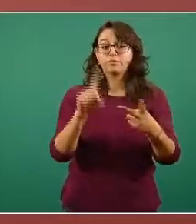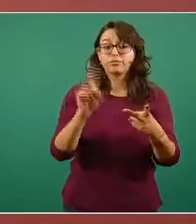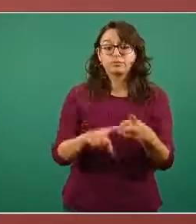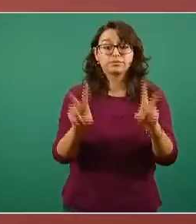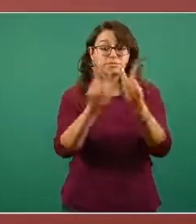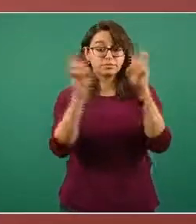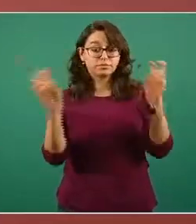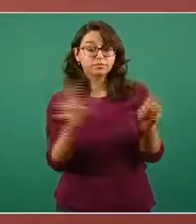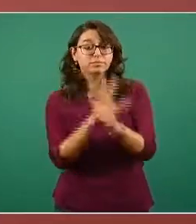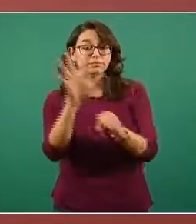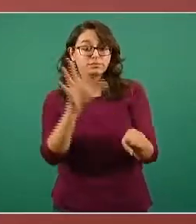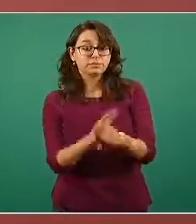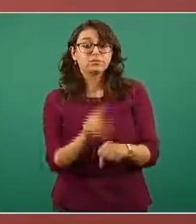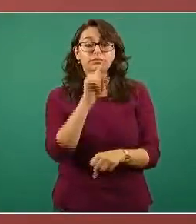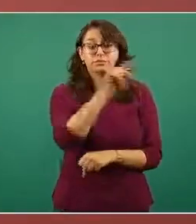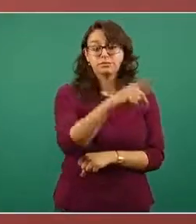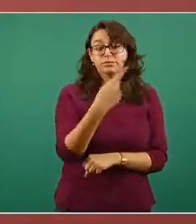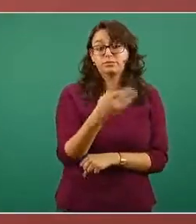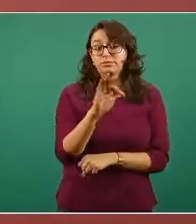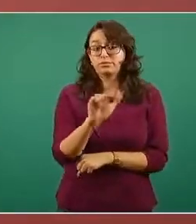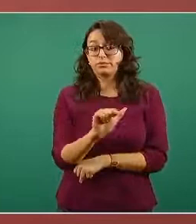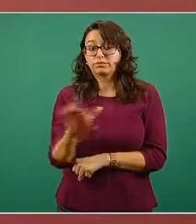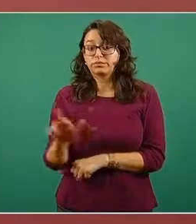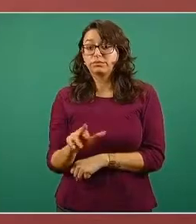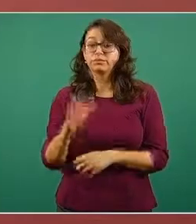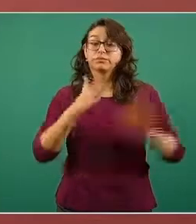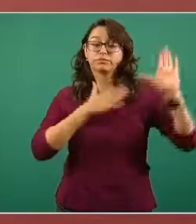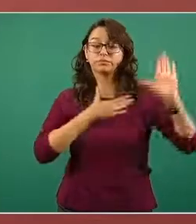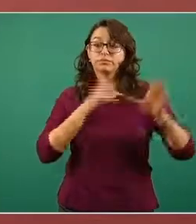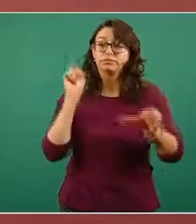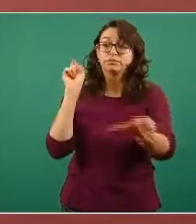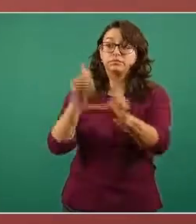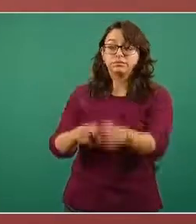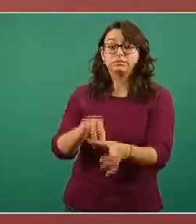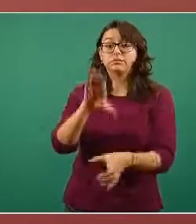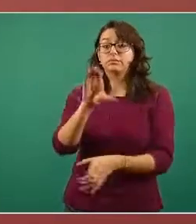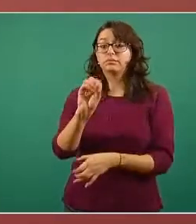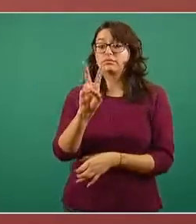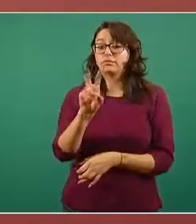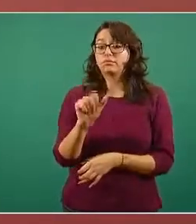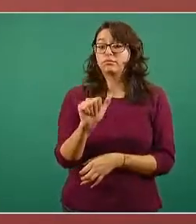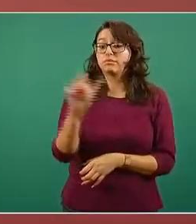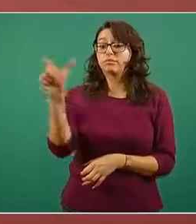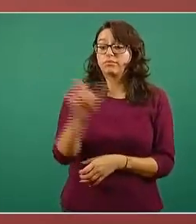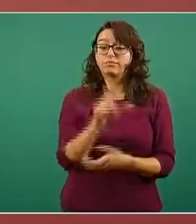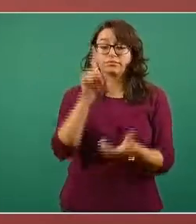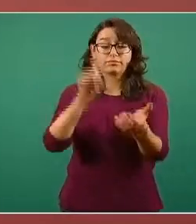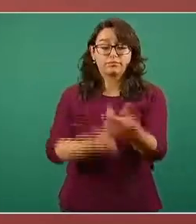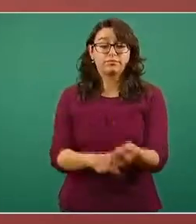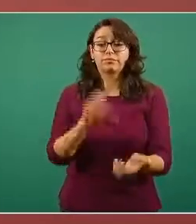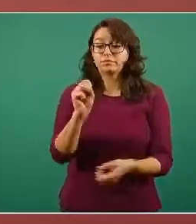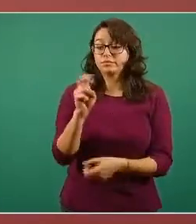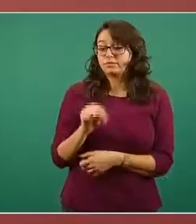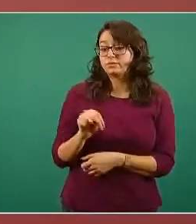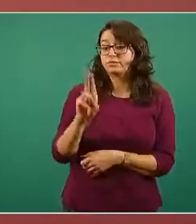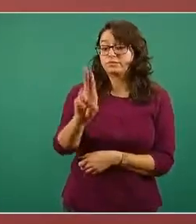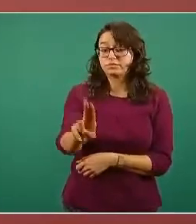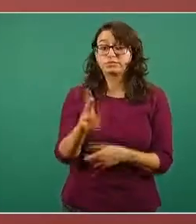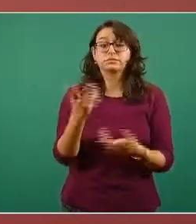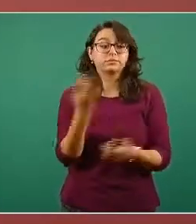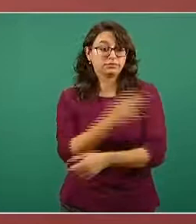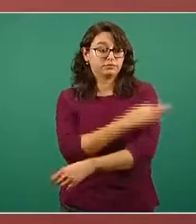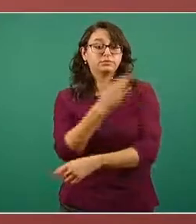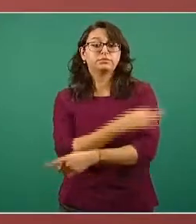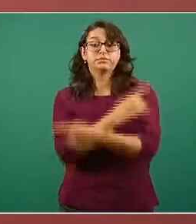es Pfizer está comprometido con el sistema COVAX, con el mecanismo solidario de la Organización Mundial de la Salud para